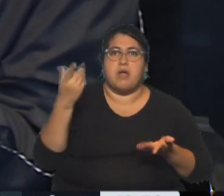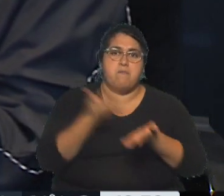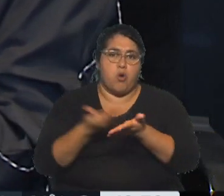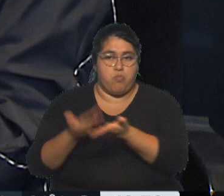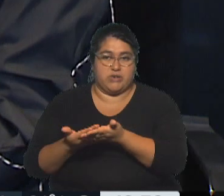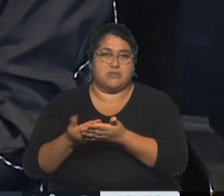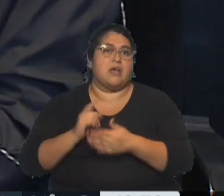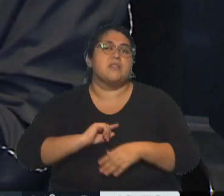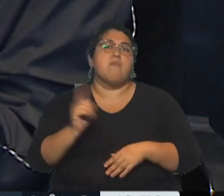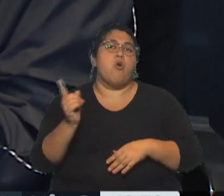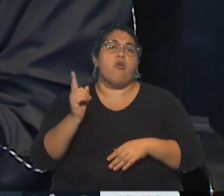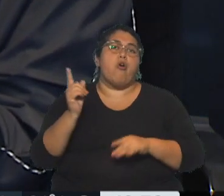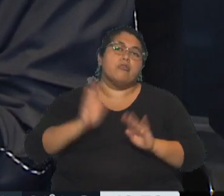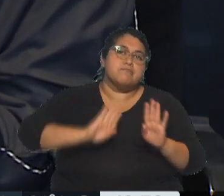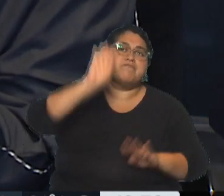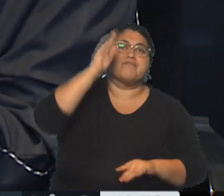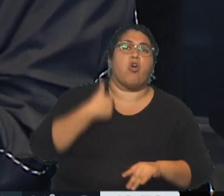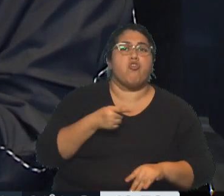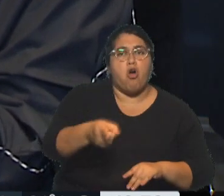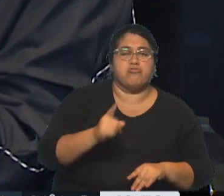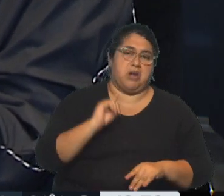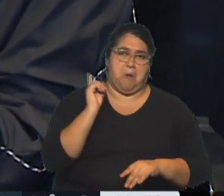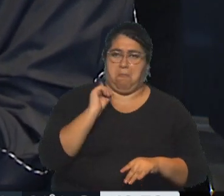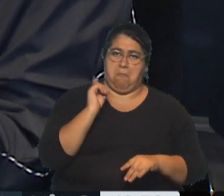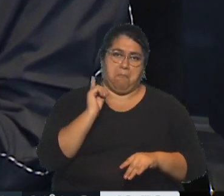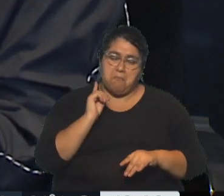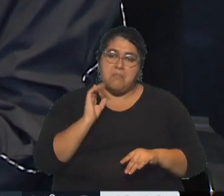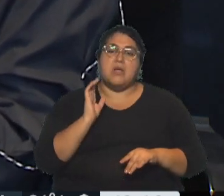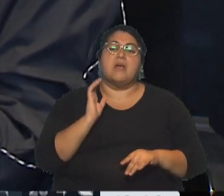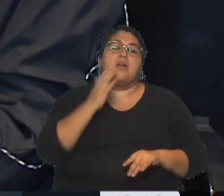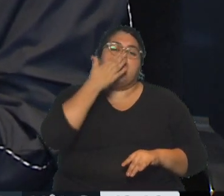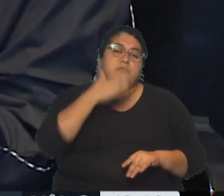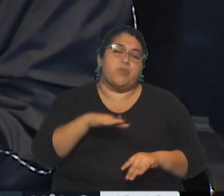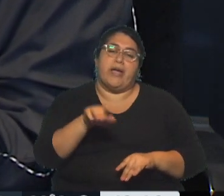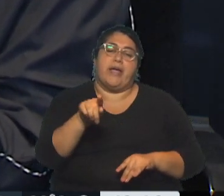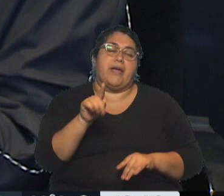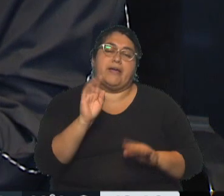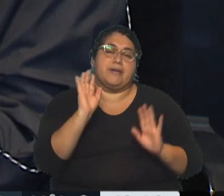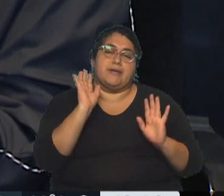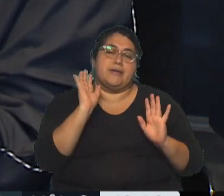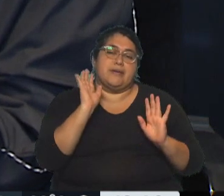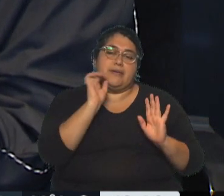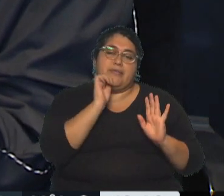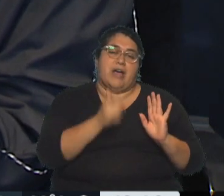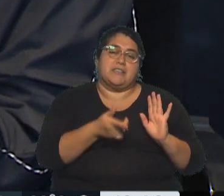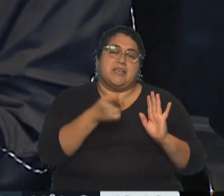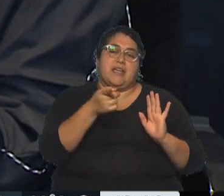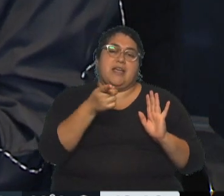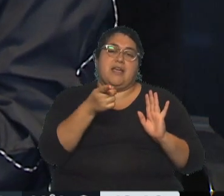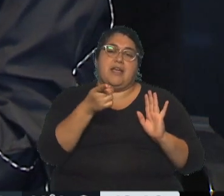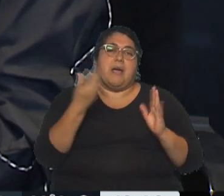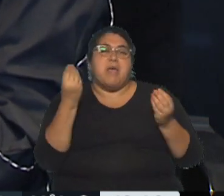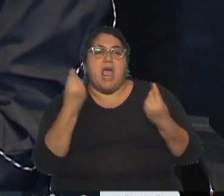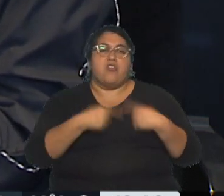una posición muy en contra de la posibilidad, hasta que sí, digamos, se le cae muy rápidamente, se le caen sus terrores,